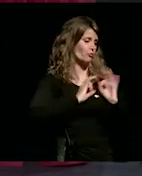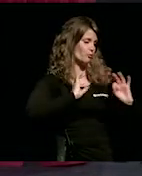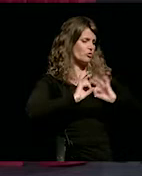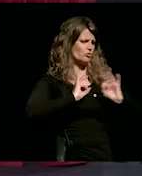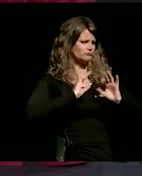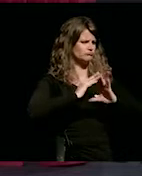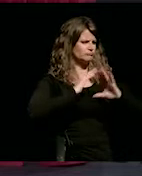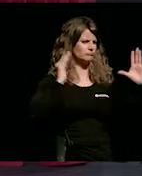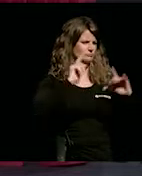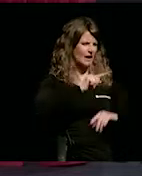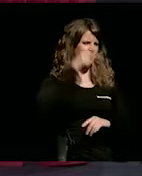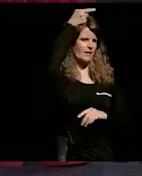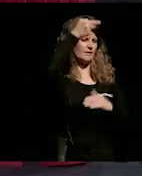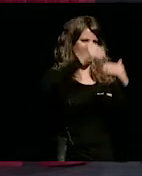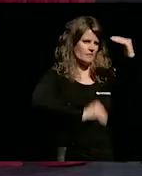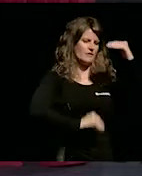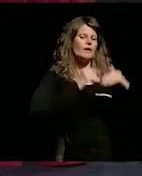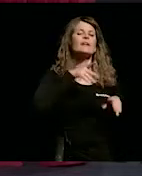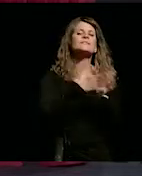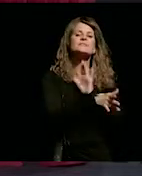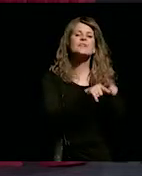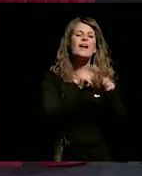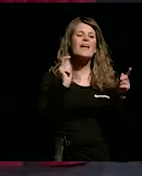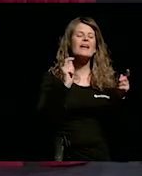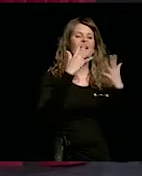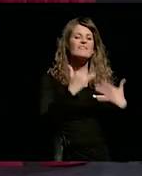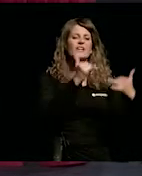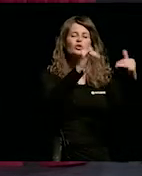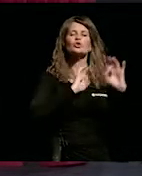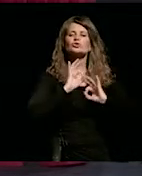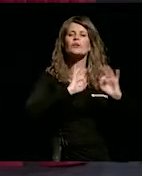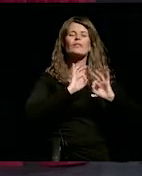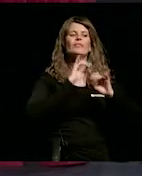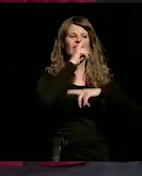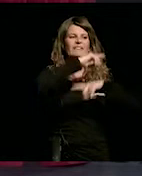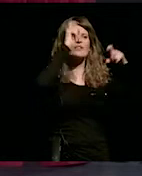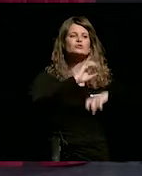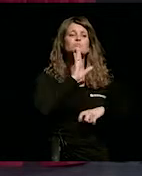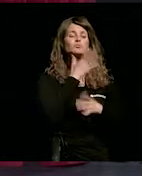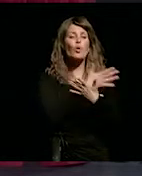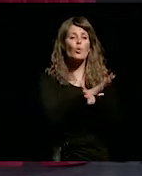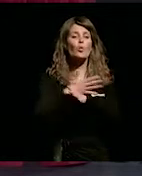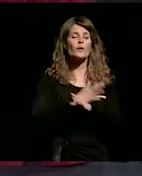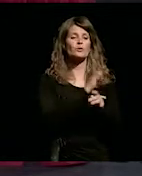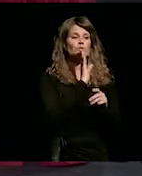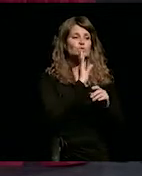de los eventos celebrados en los Juegos Olímpicos en ese momento.